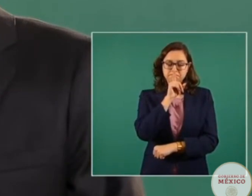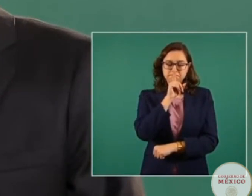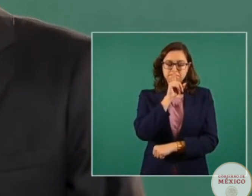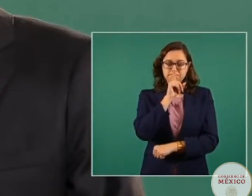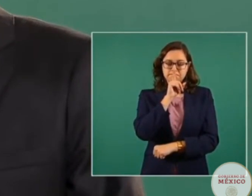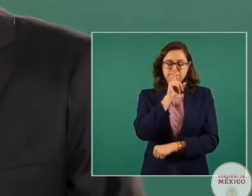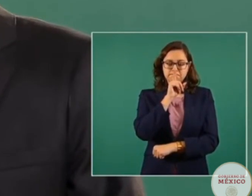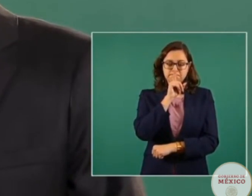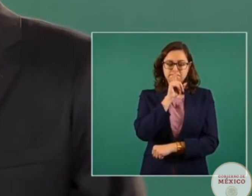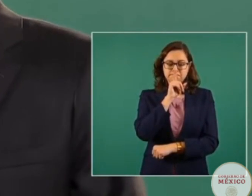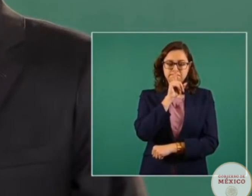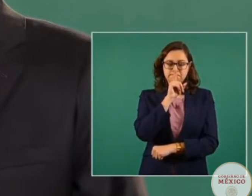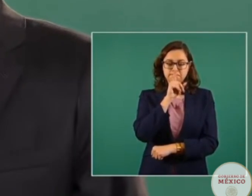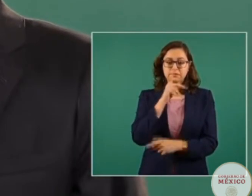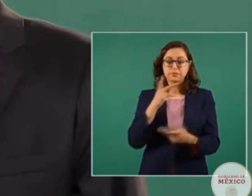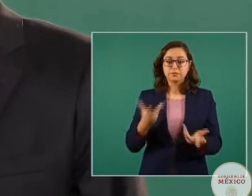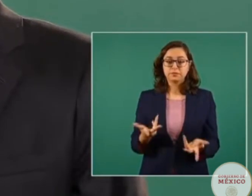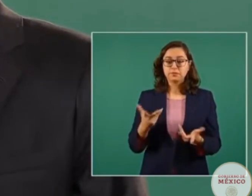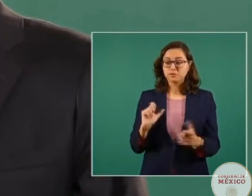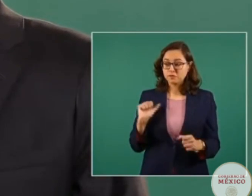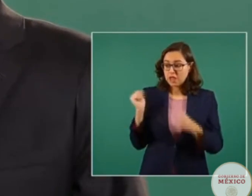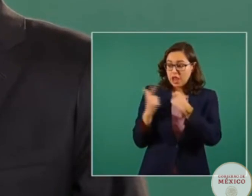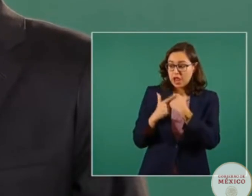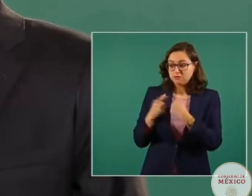que no sean amenazados